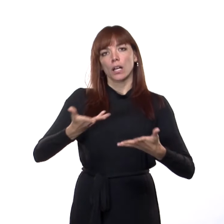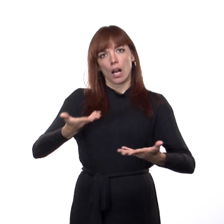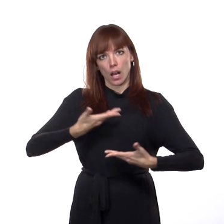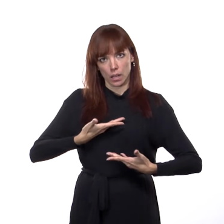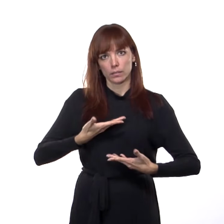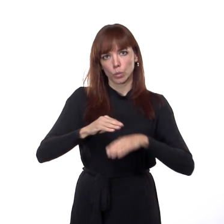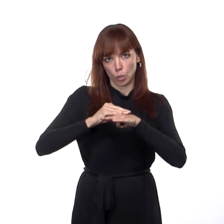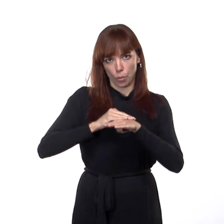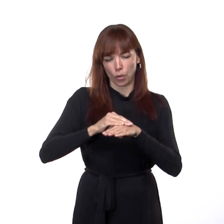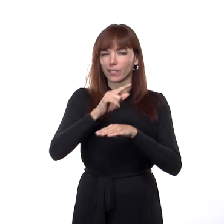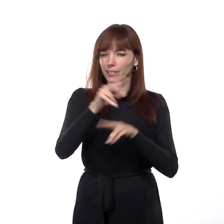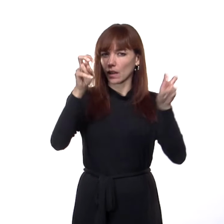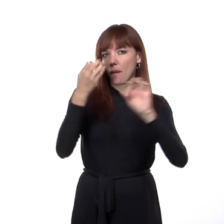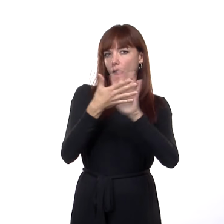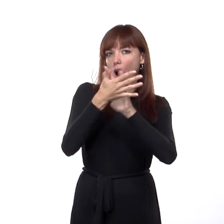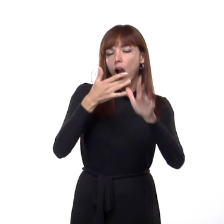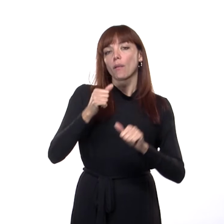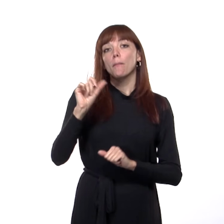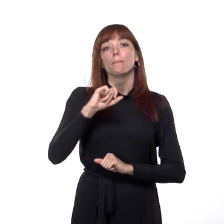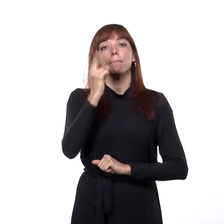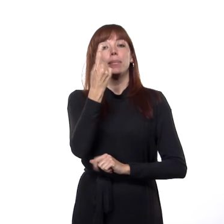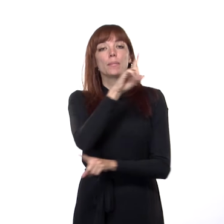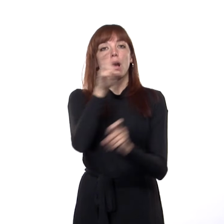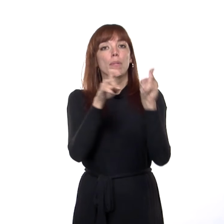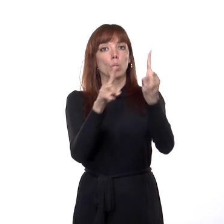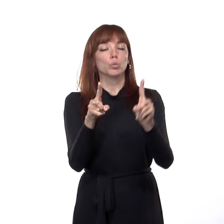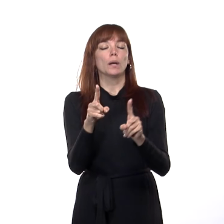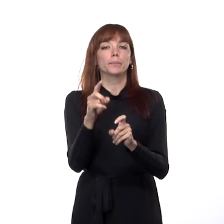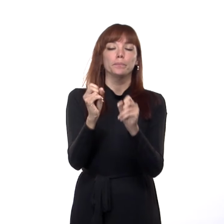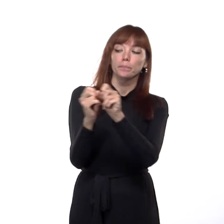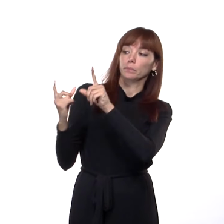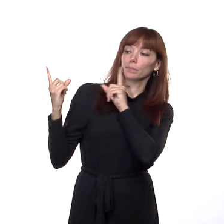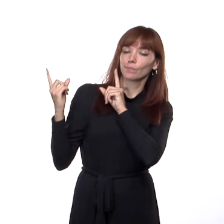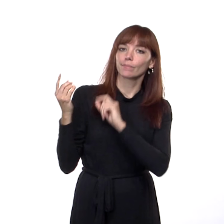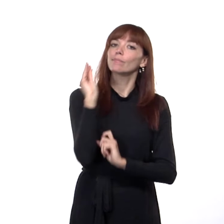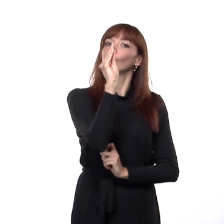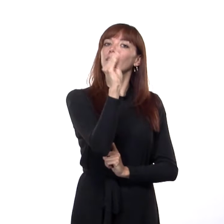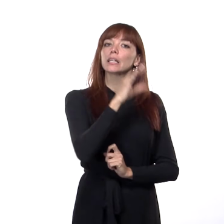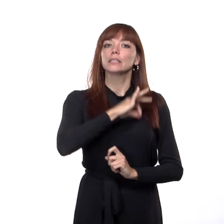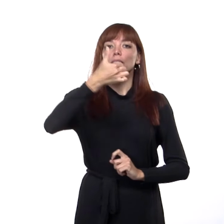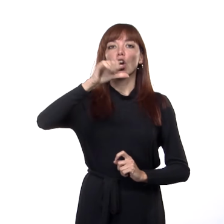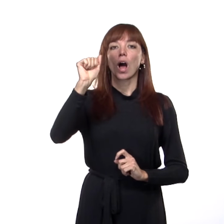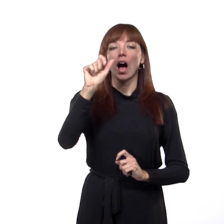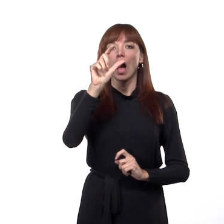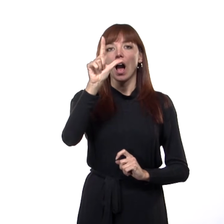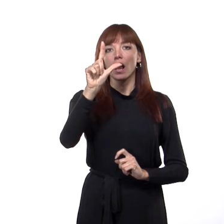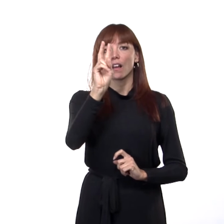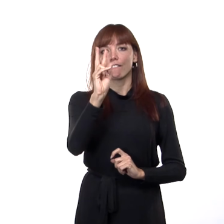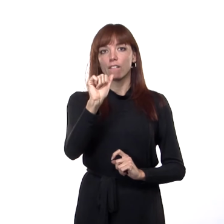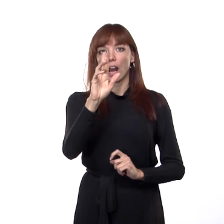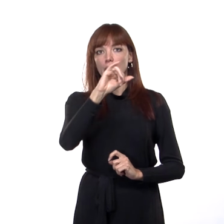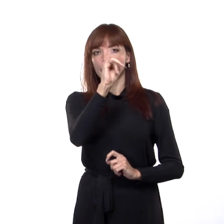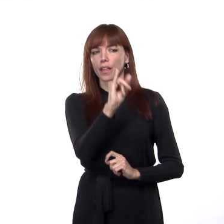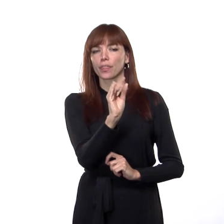sobre eso vamos a hablar y me gustaría hacer la primera pregunta que te muestro aquí ignacio álvarez e ignacio como